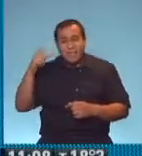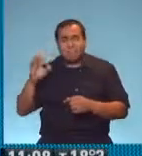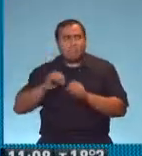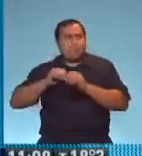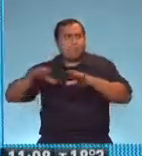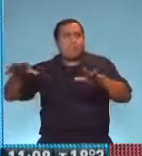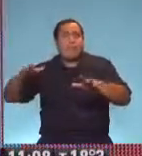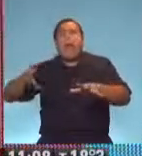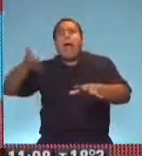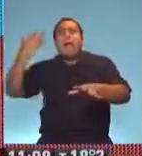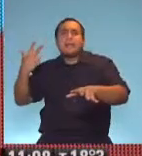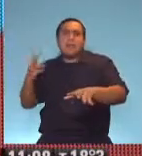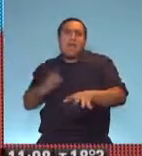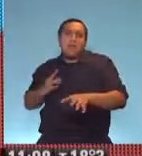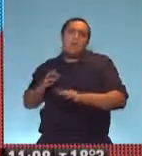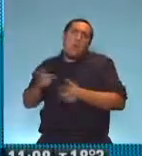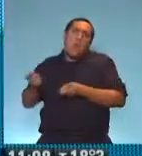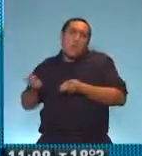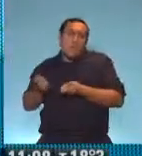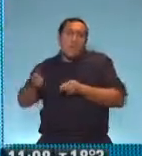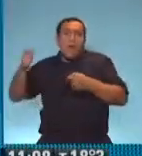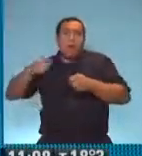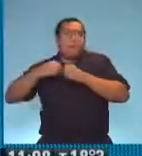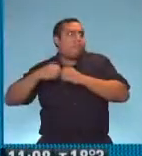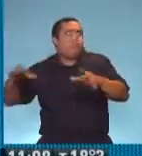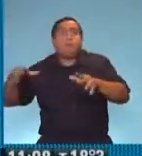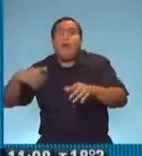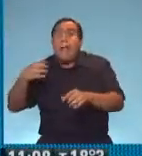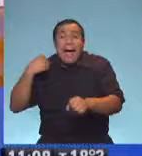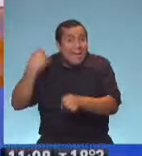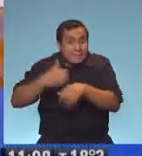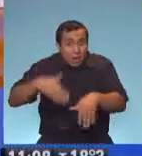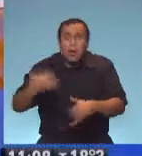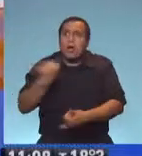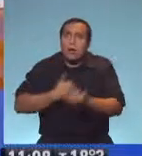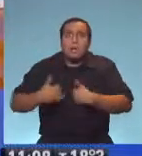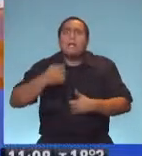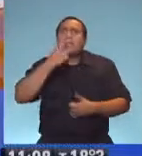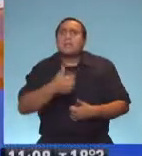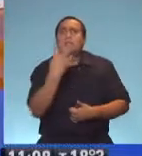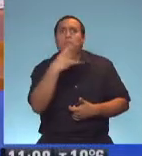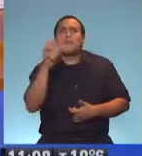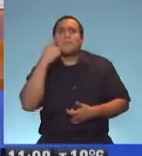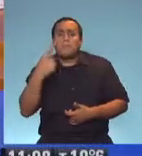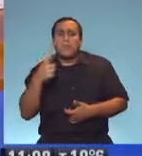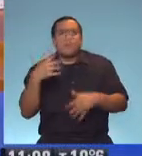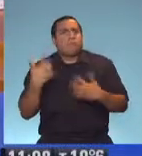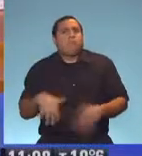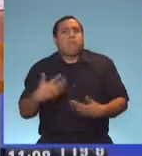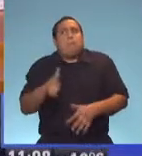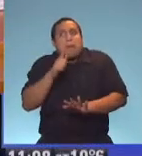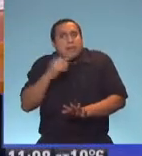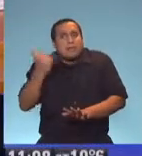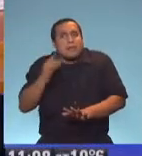haber tenido contenida la enfermedad. Sí. Y hasta ahora se han notificado casi 40.000 casos sospechosos y